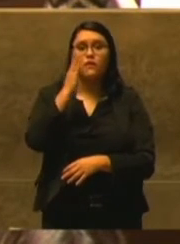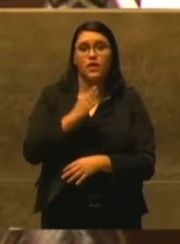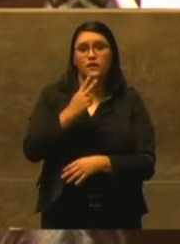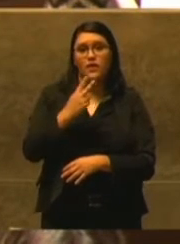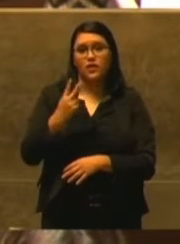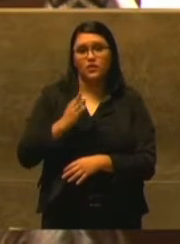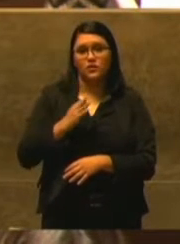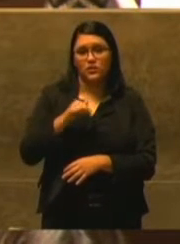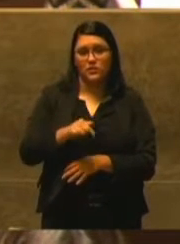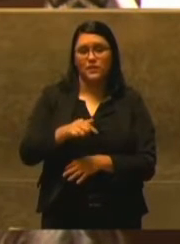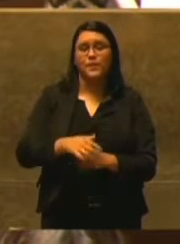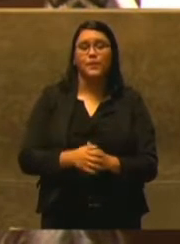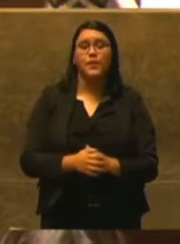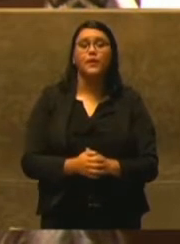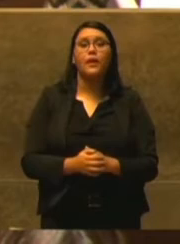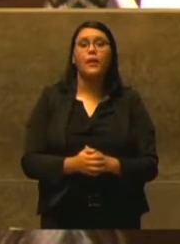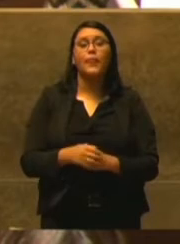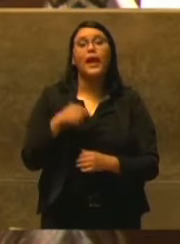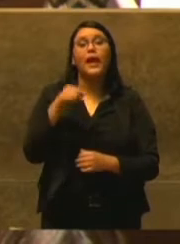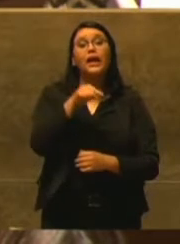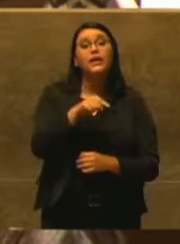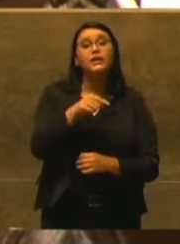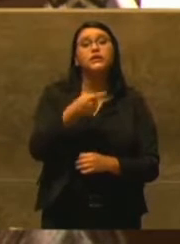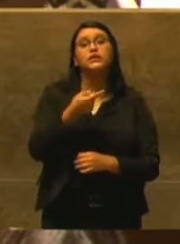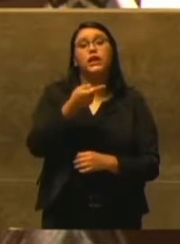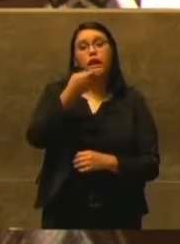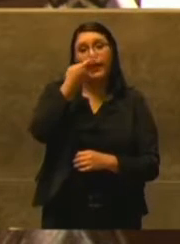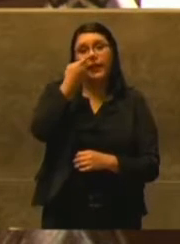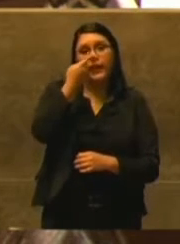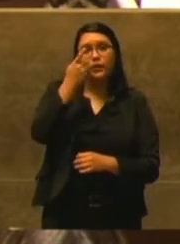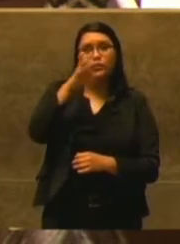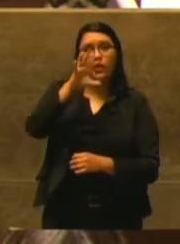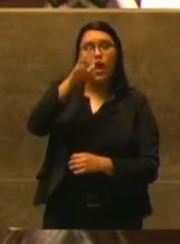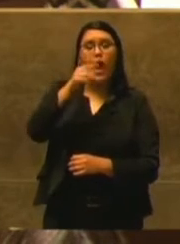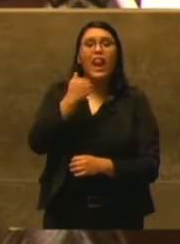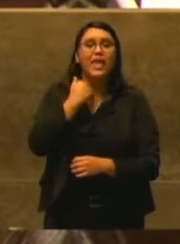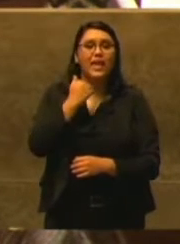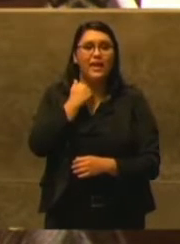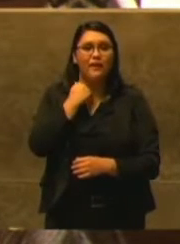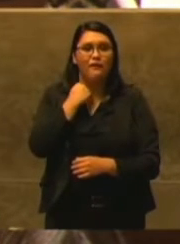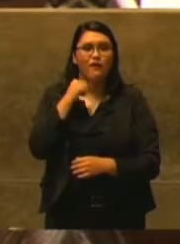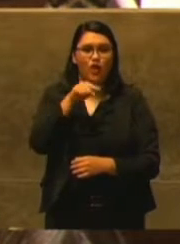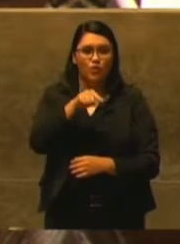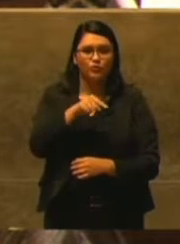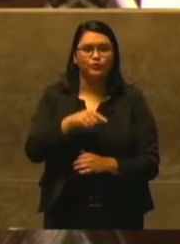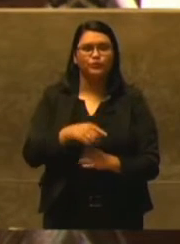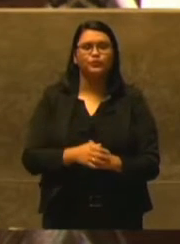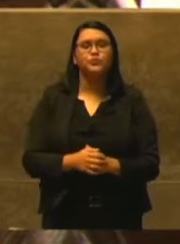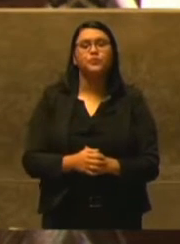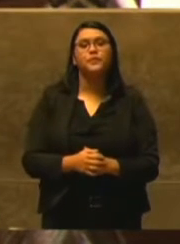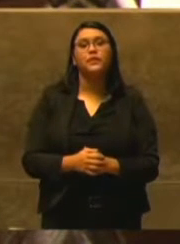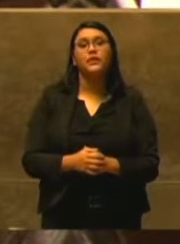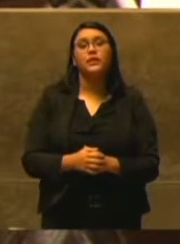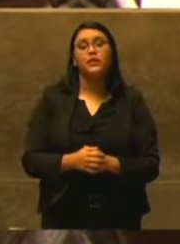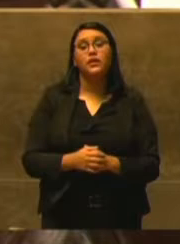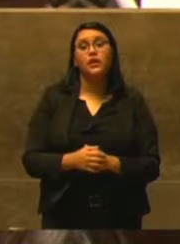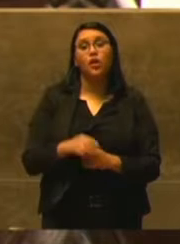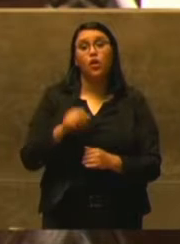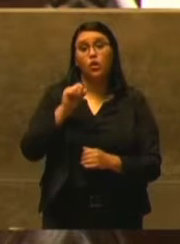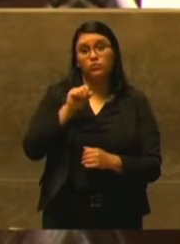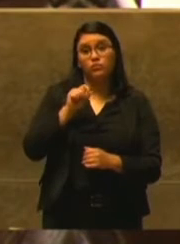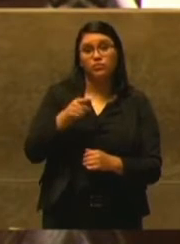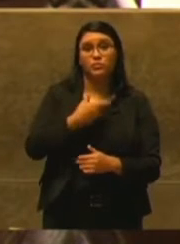D59019/22, por el cual se propone declarar de interés un libro, señor presidente. Un libro que usted también tiene ahí en